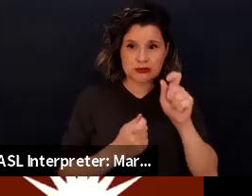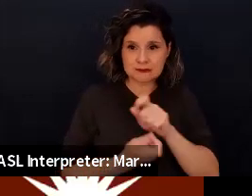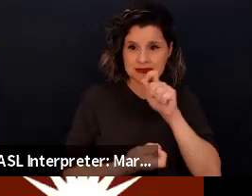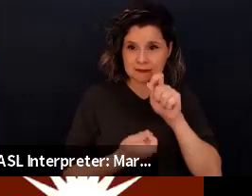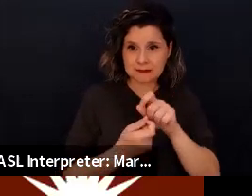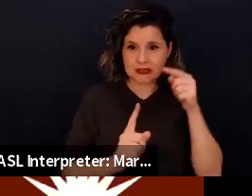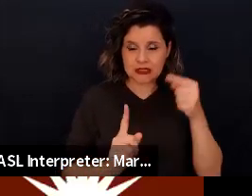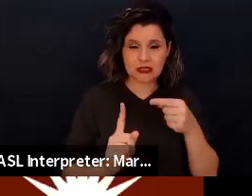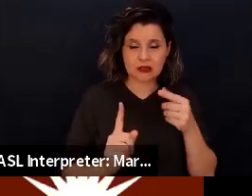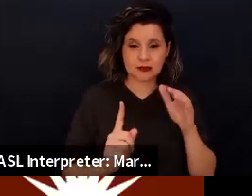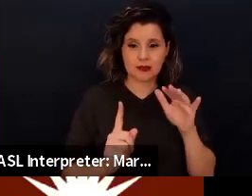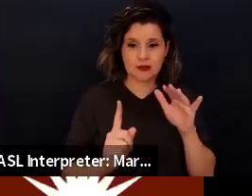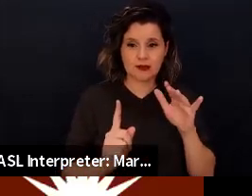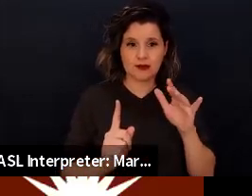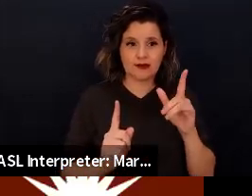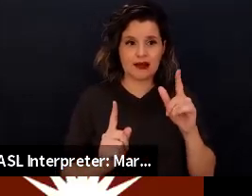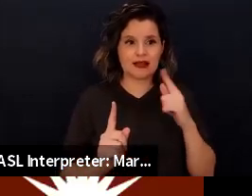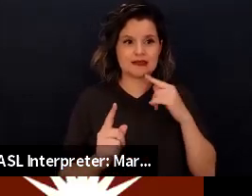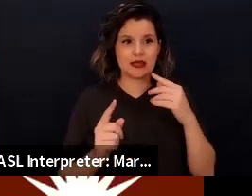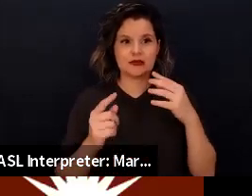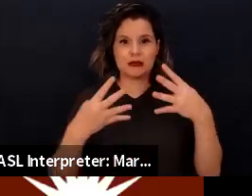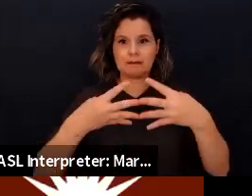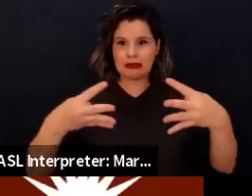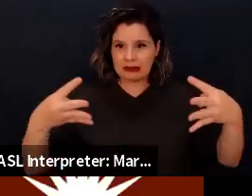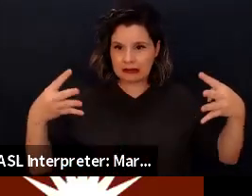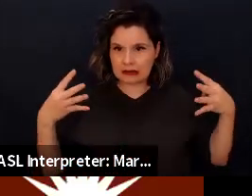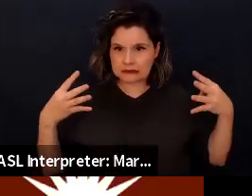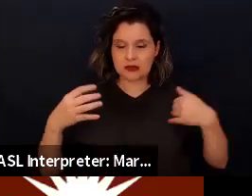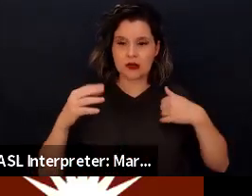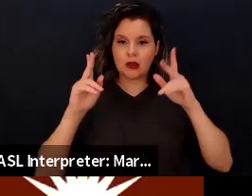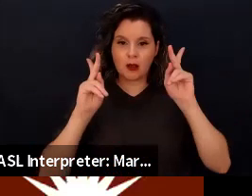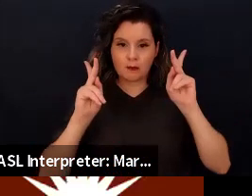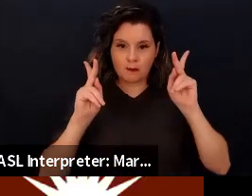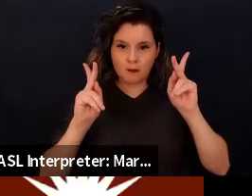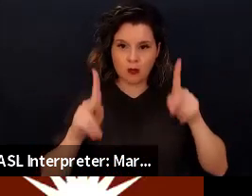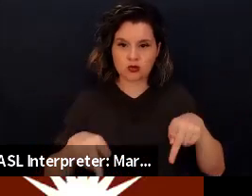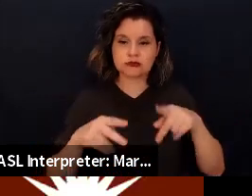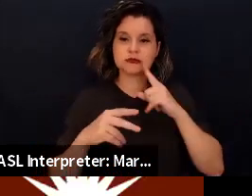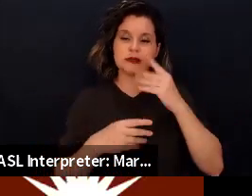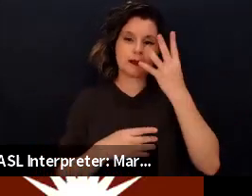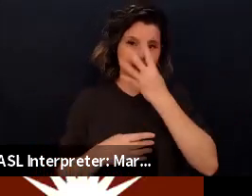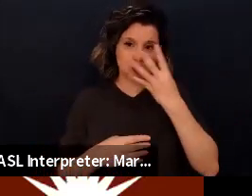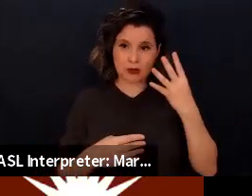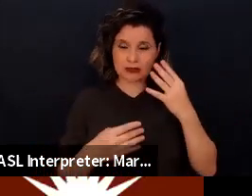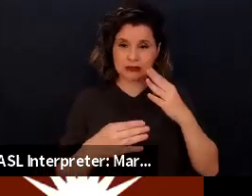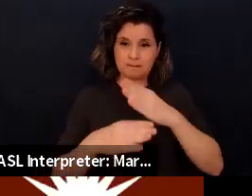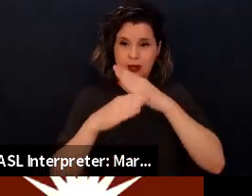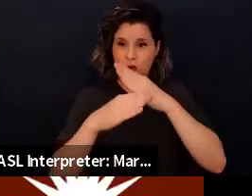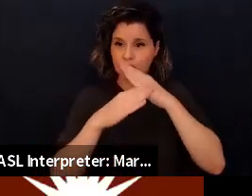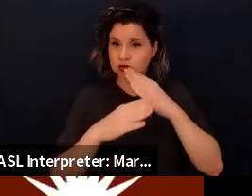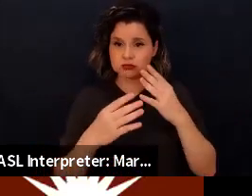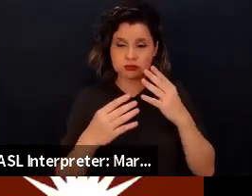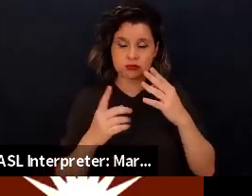especialmente las barreras que una persona inmigrante puede tener, y simplemente